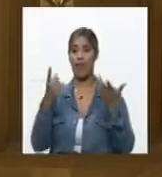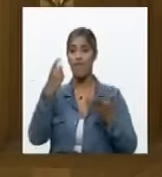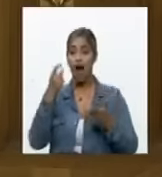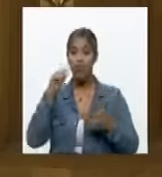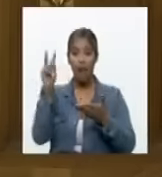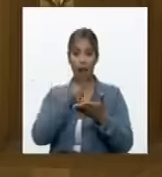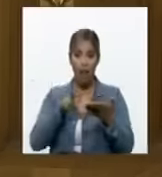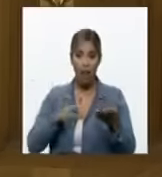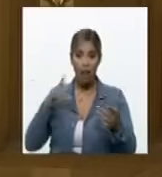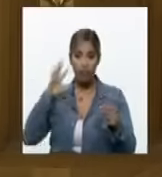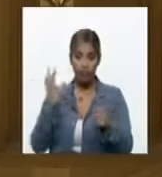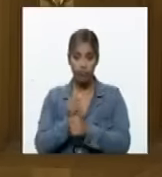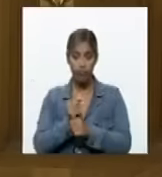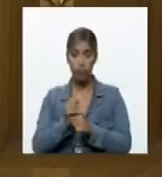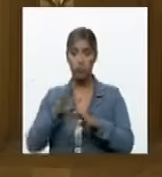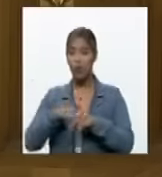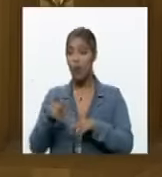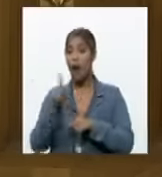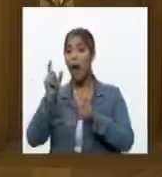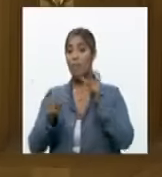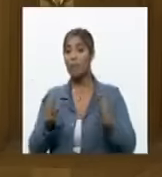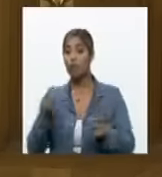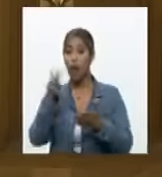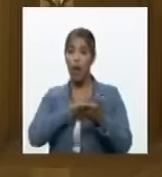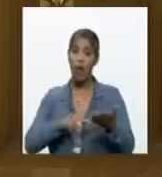analfabetismo, reconocido por